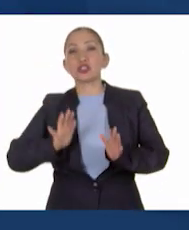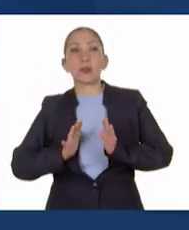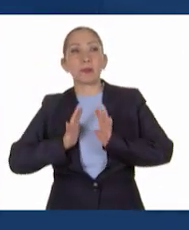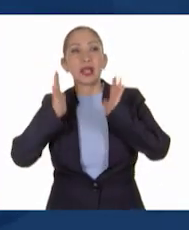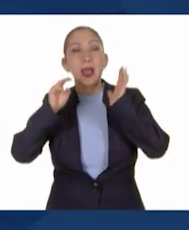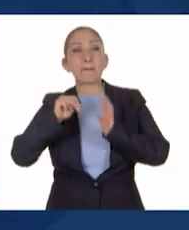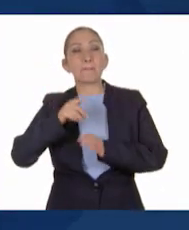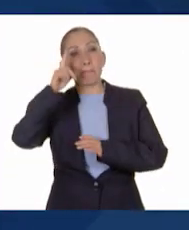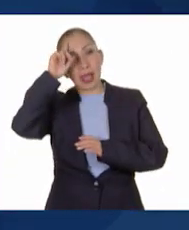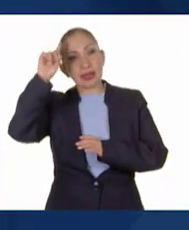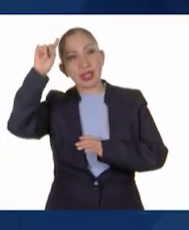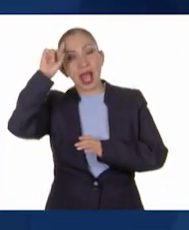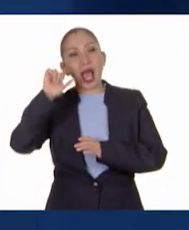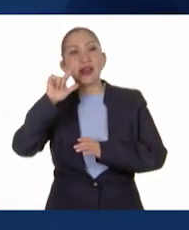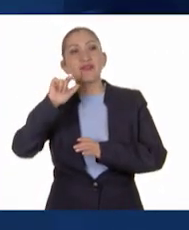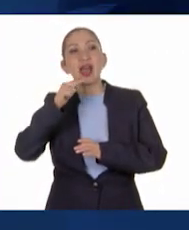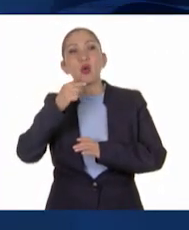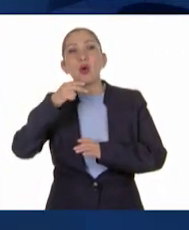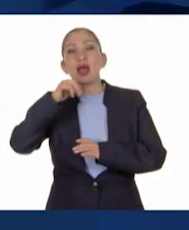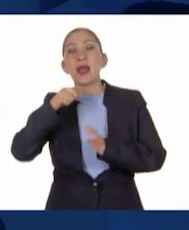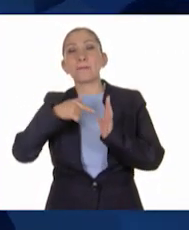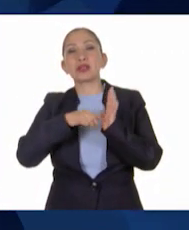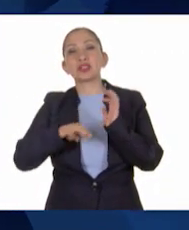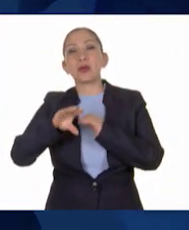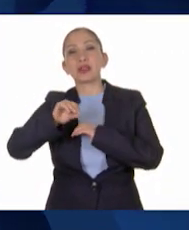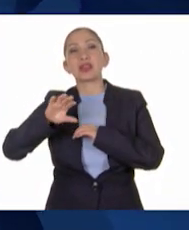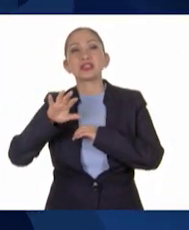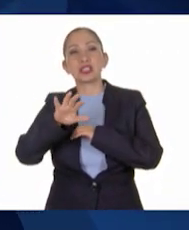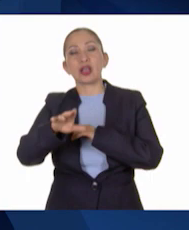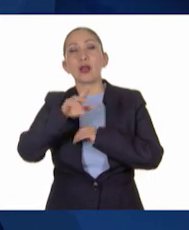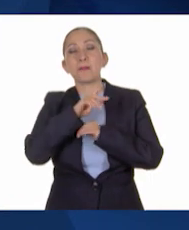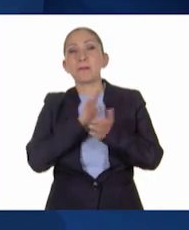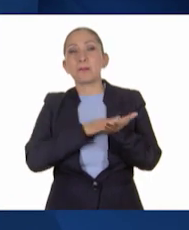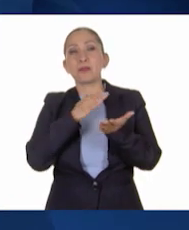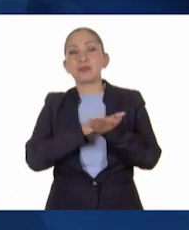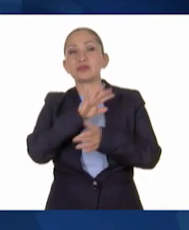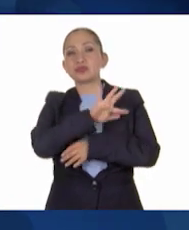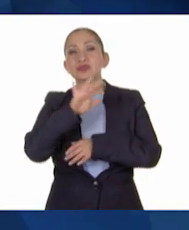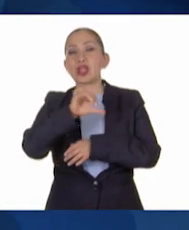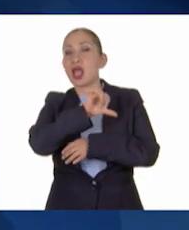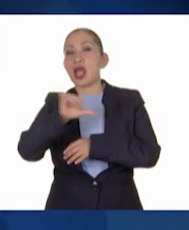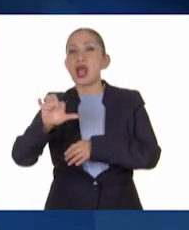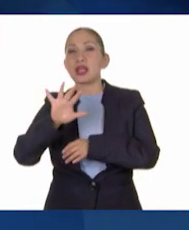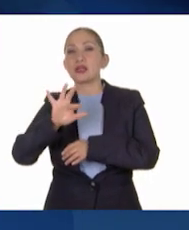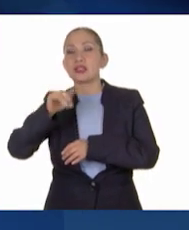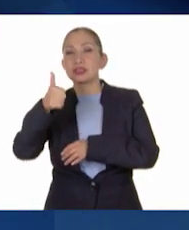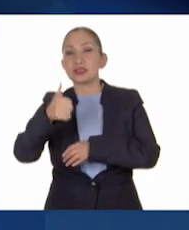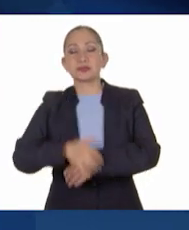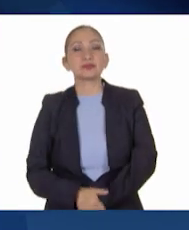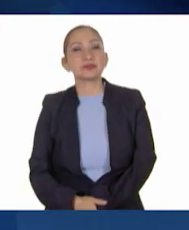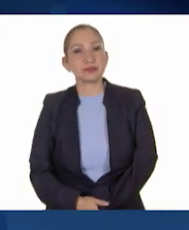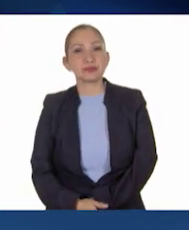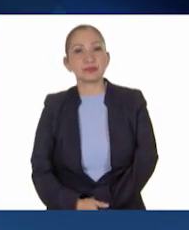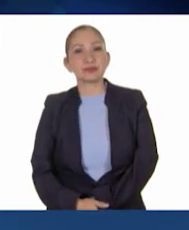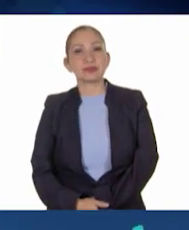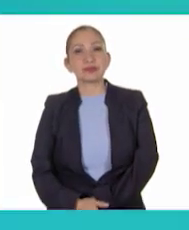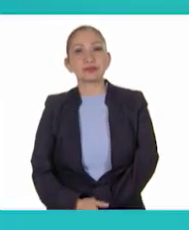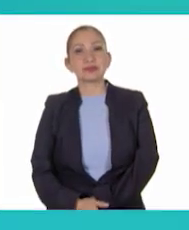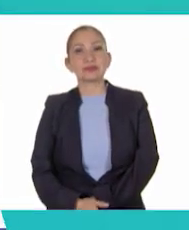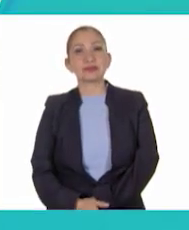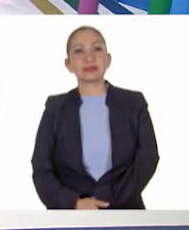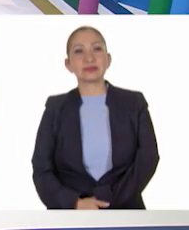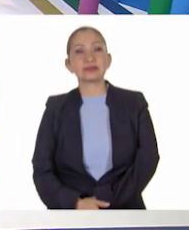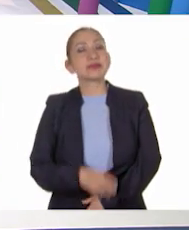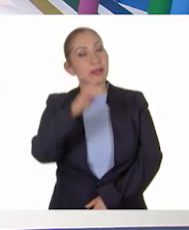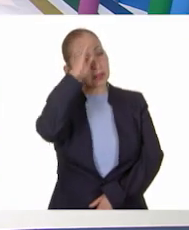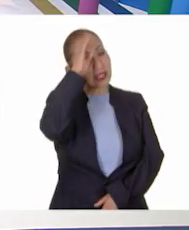sorpresas, Madrid, Alfaguara, 1995, páginas 55 y 56.